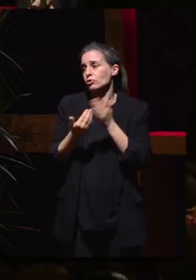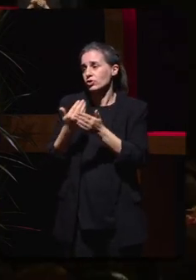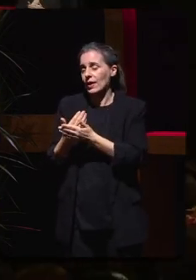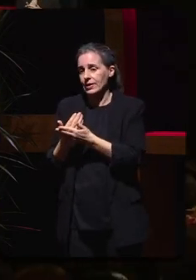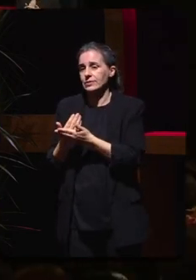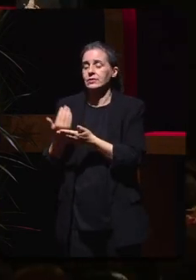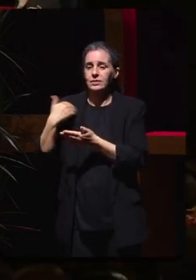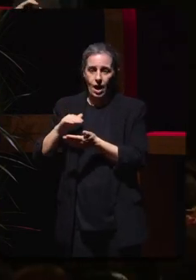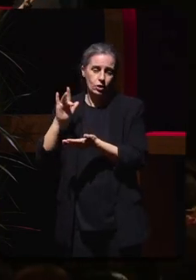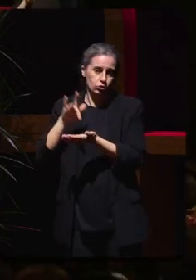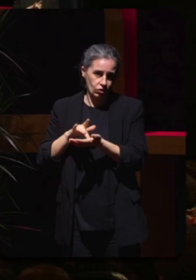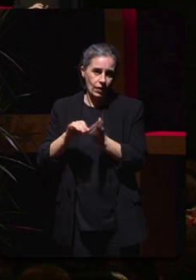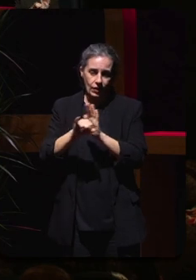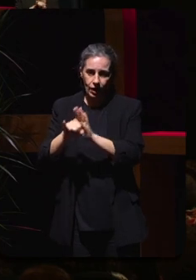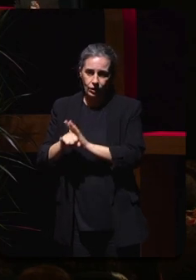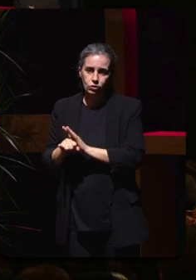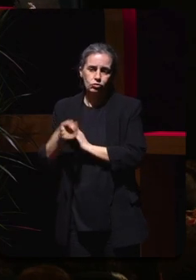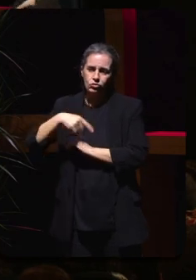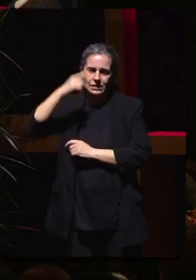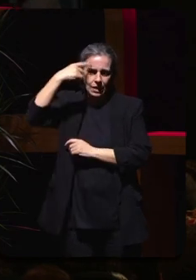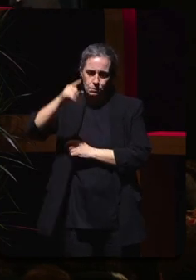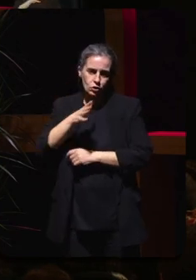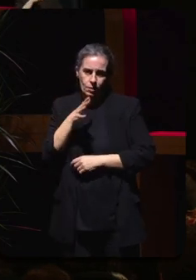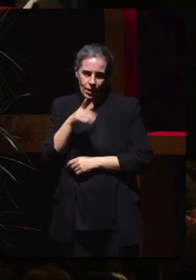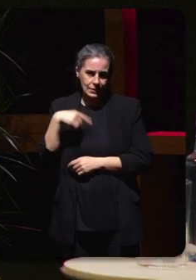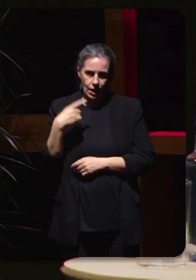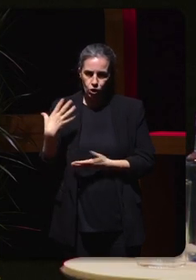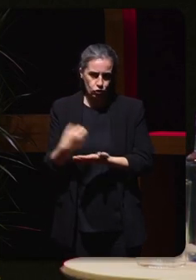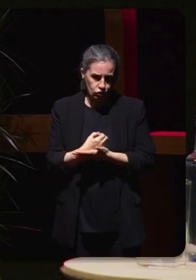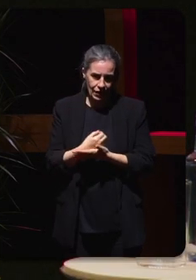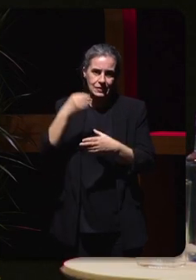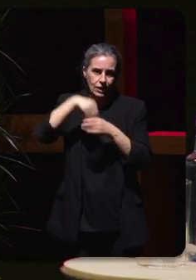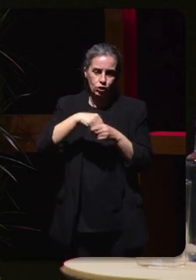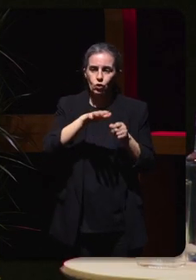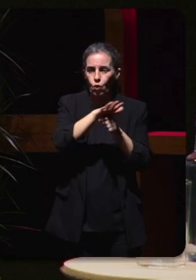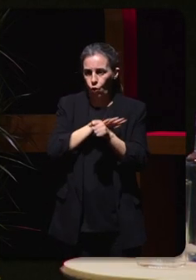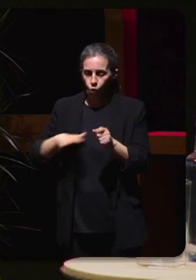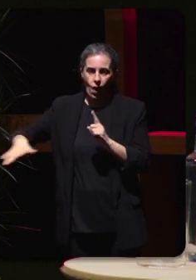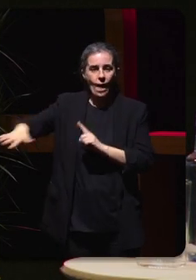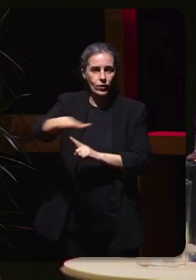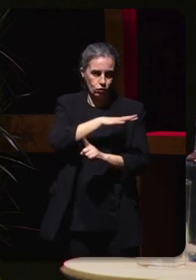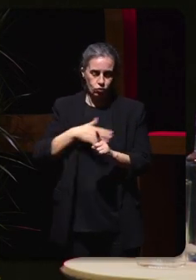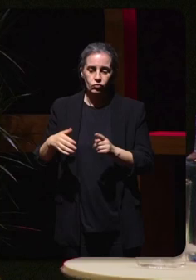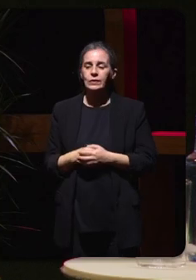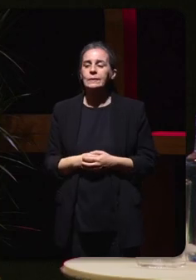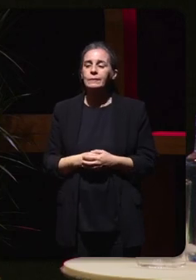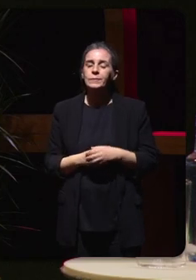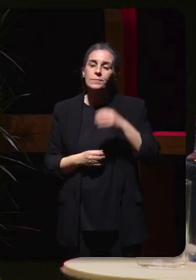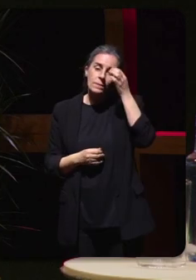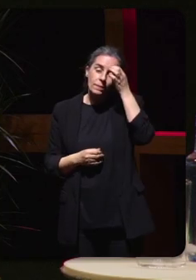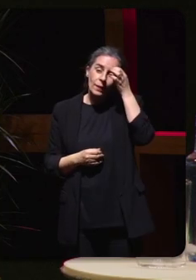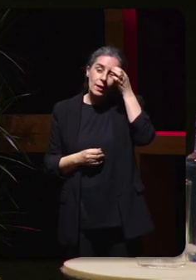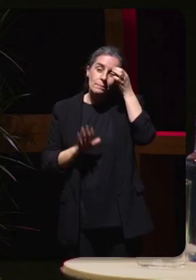estos y de lo que todas sabemos que nos pasa a nosotras o en los entornos que nos rodean,